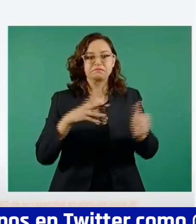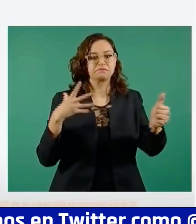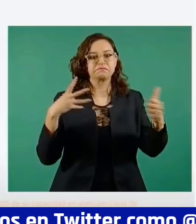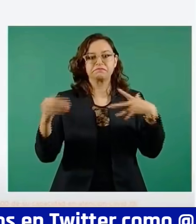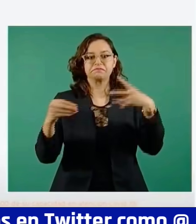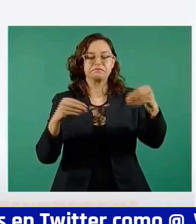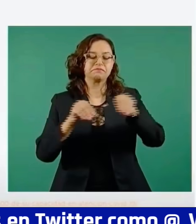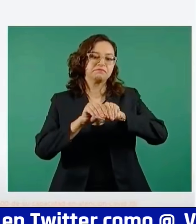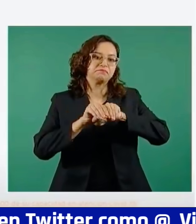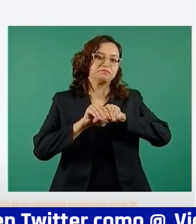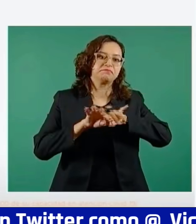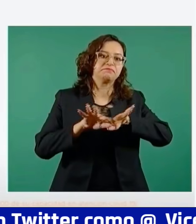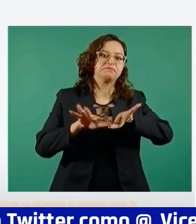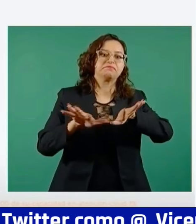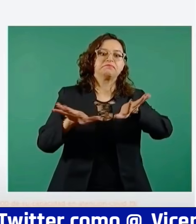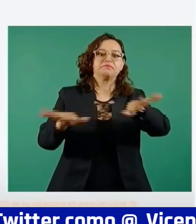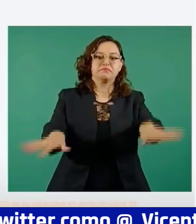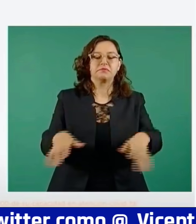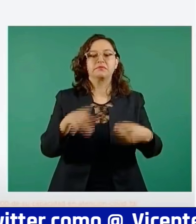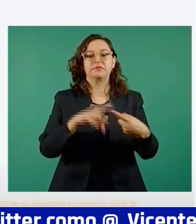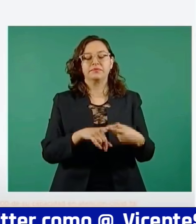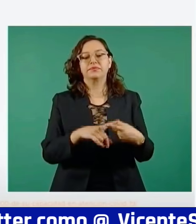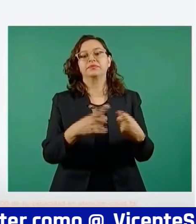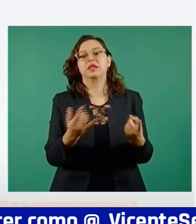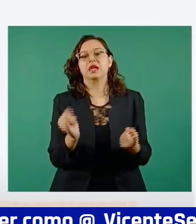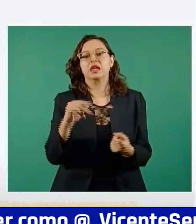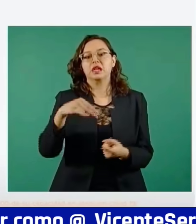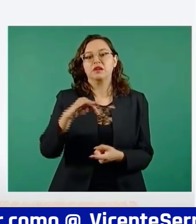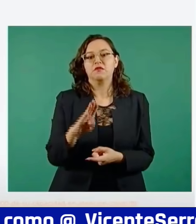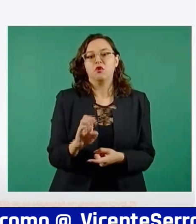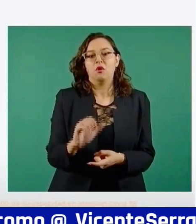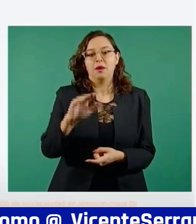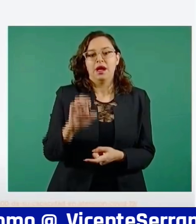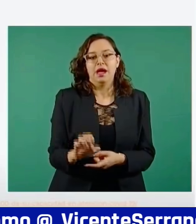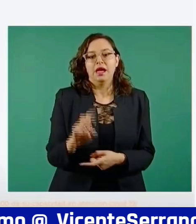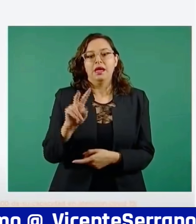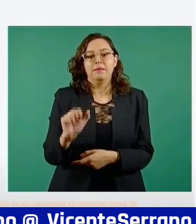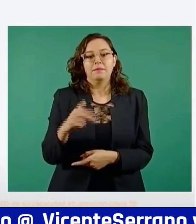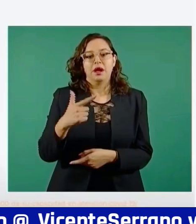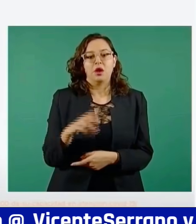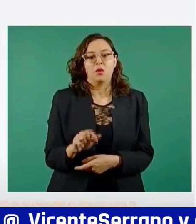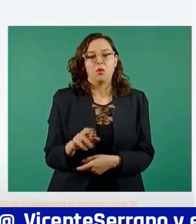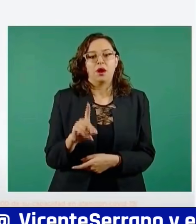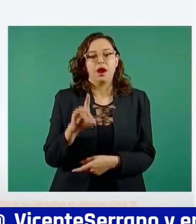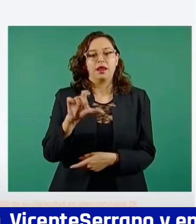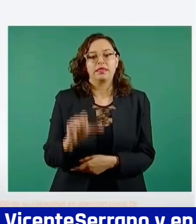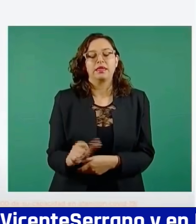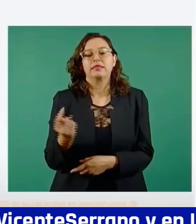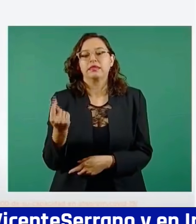hospital, está Televisa, Infobae y Vanguardia MX.